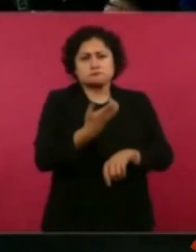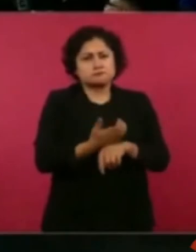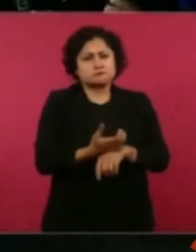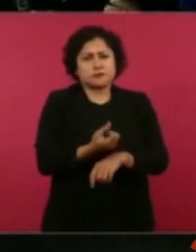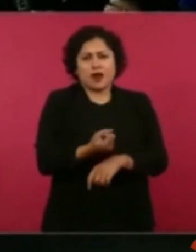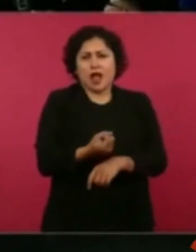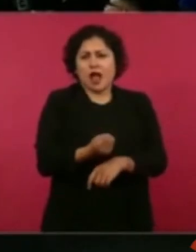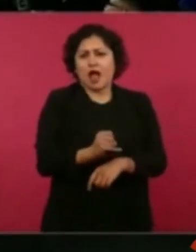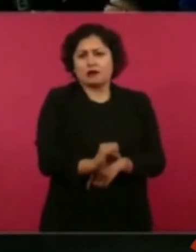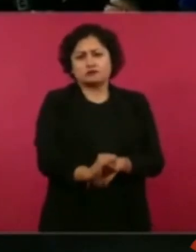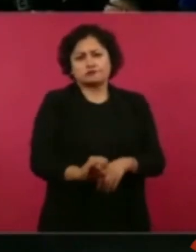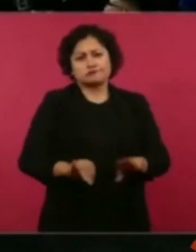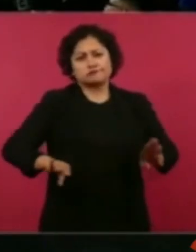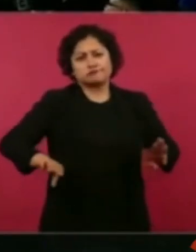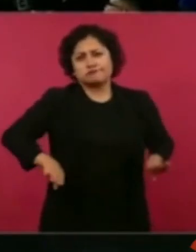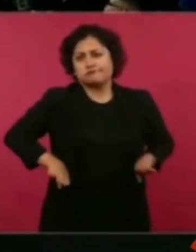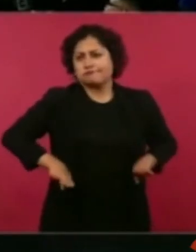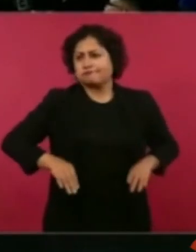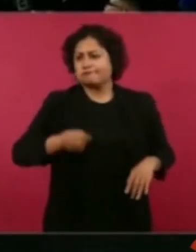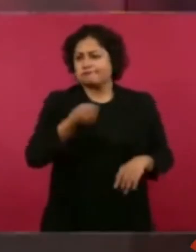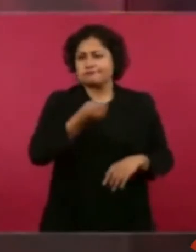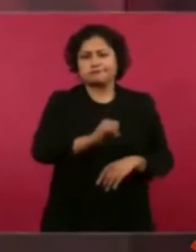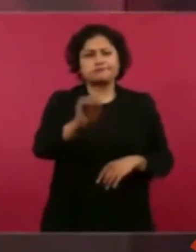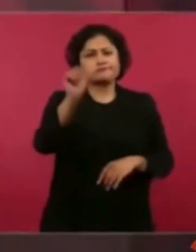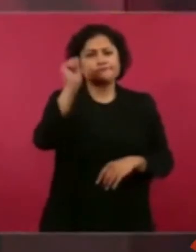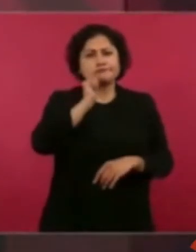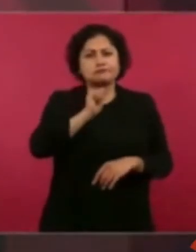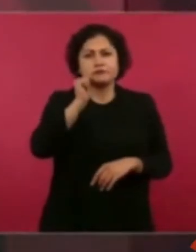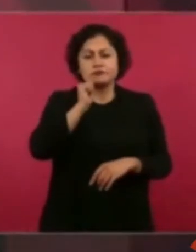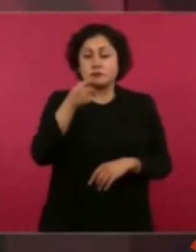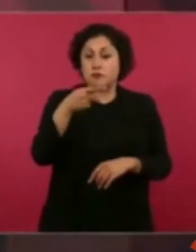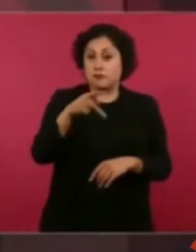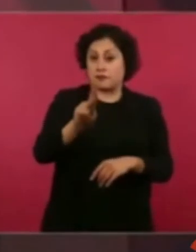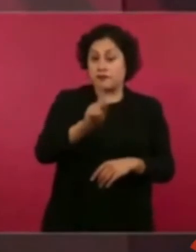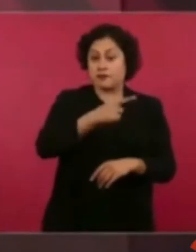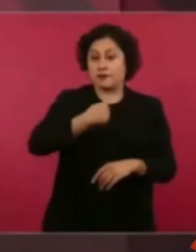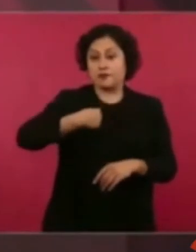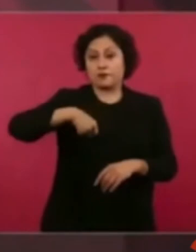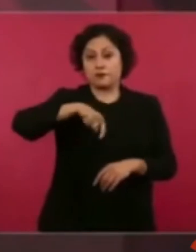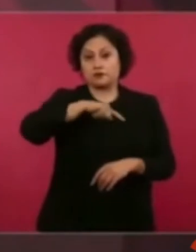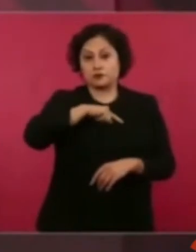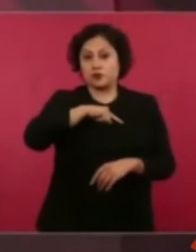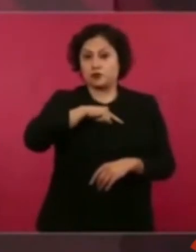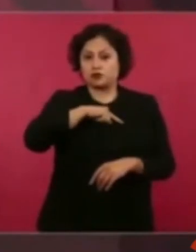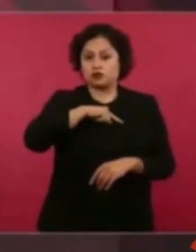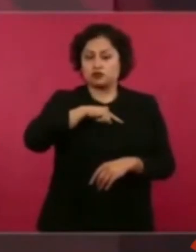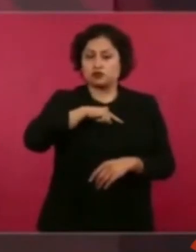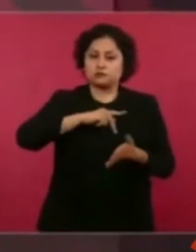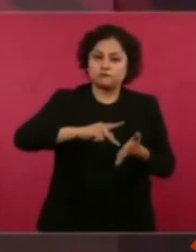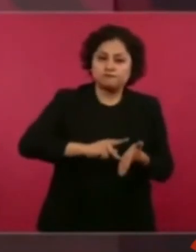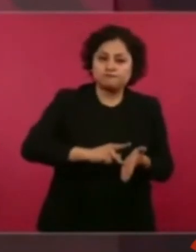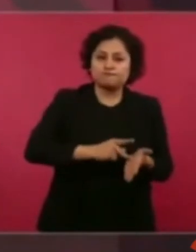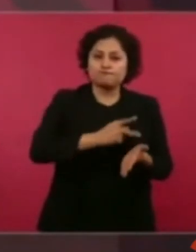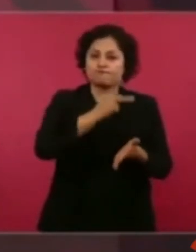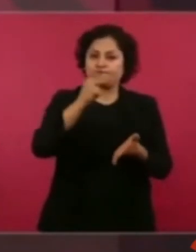mucho, y lo vamos a seguir haciendo, en que deben de